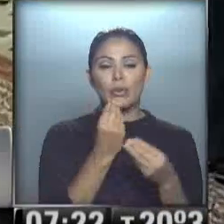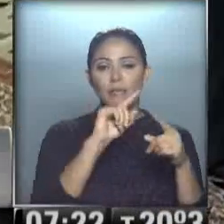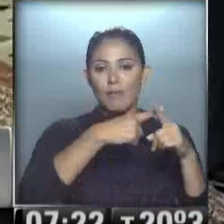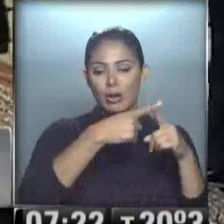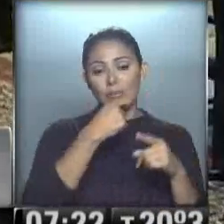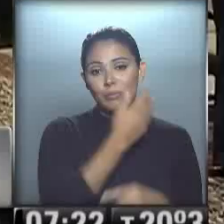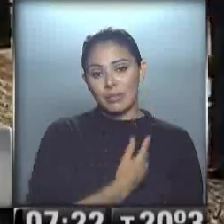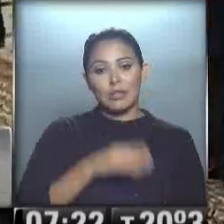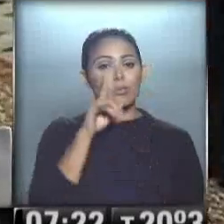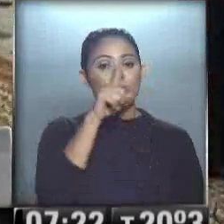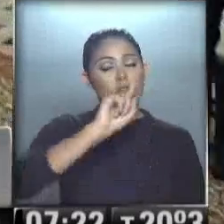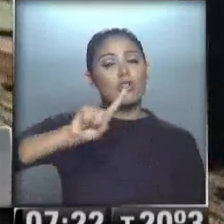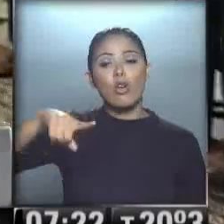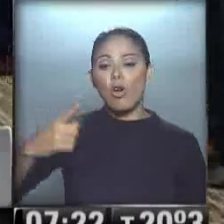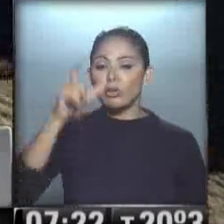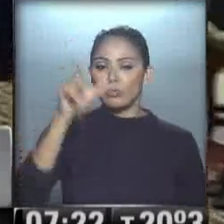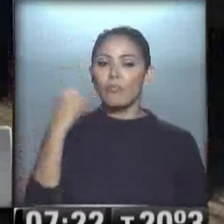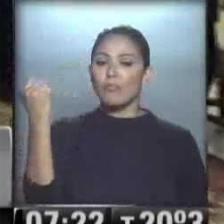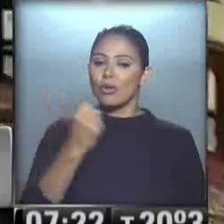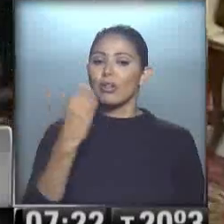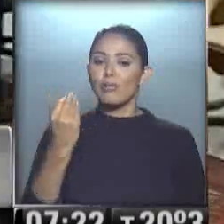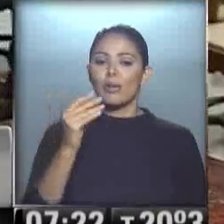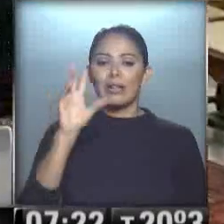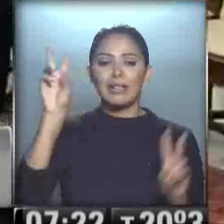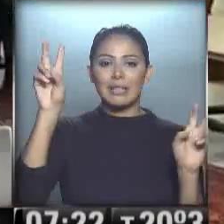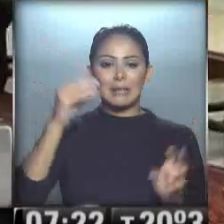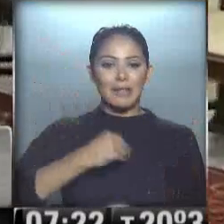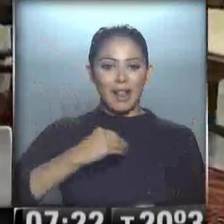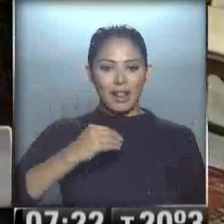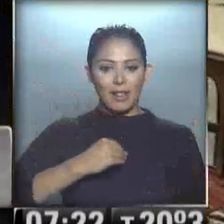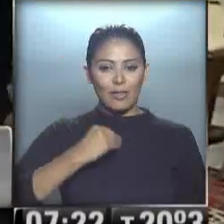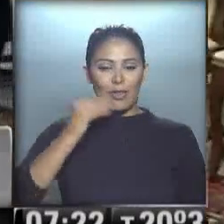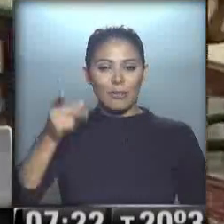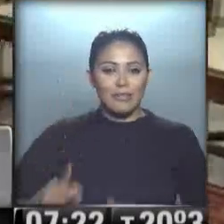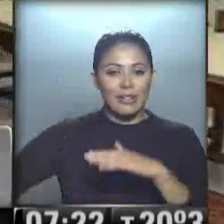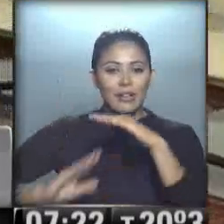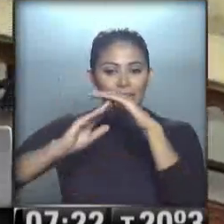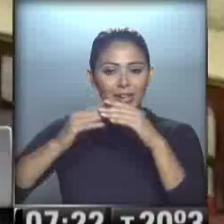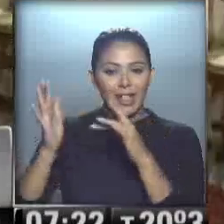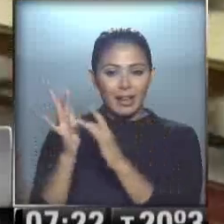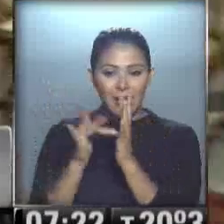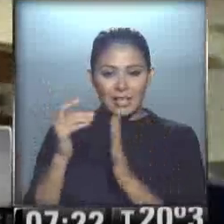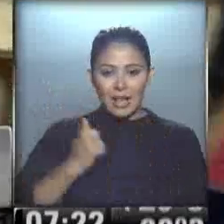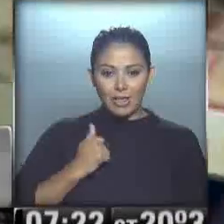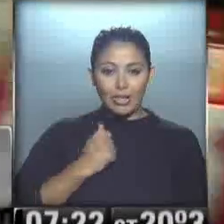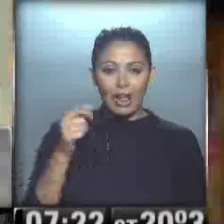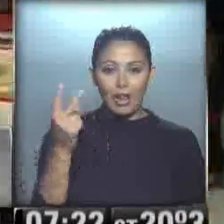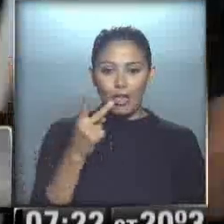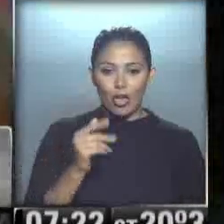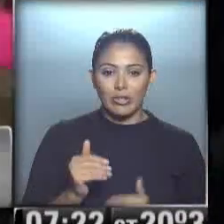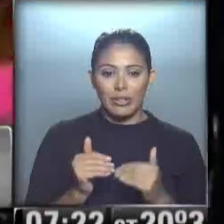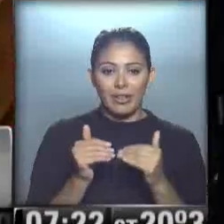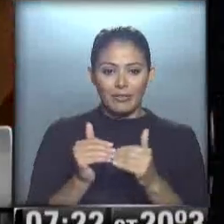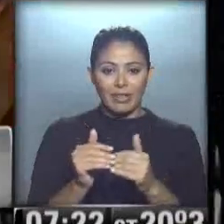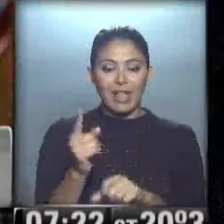lo es el presidente de Estados Unidos y otro a nivel religioso como es el líder de la Iglesia Católica ahí avanzan ambos luego del